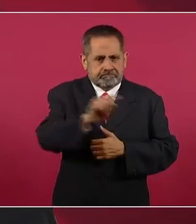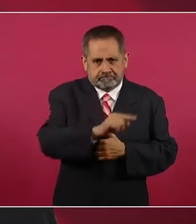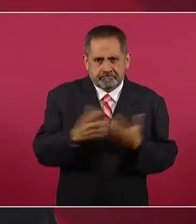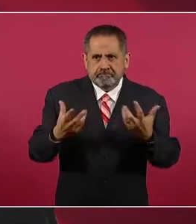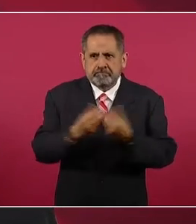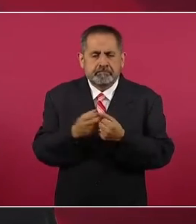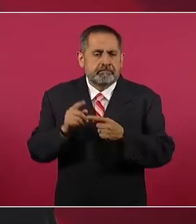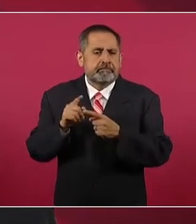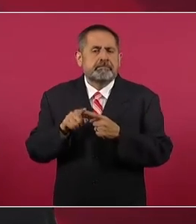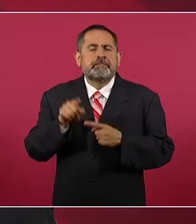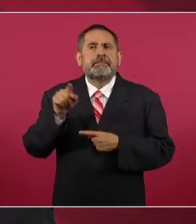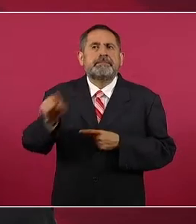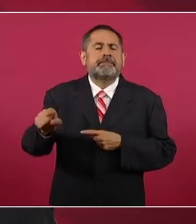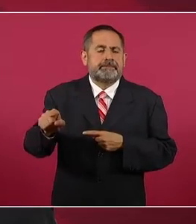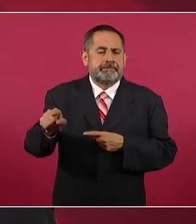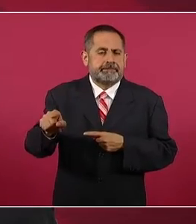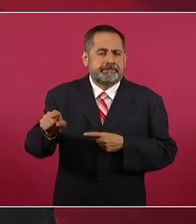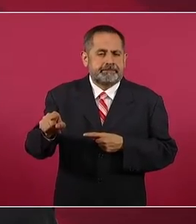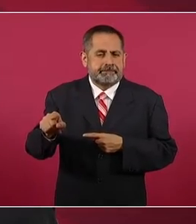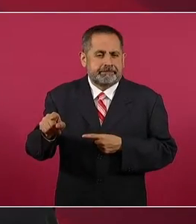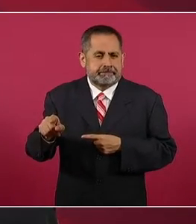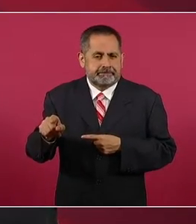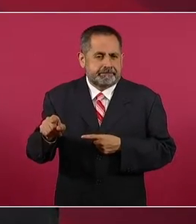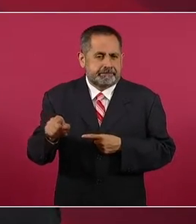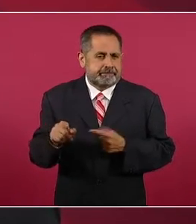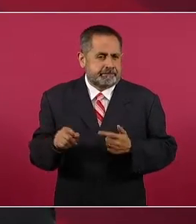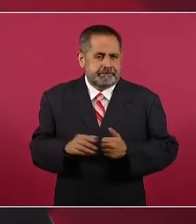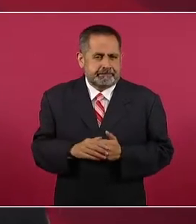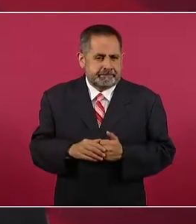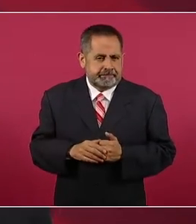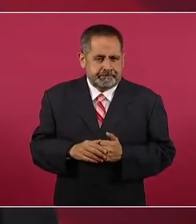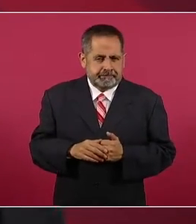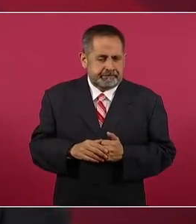reunirme a las